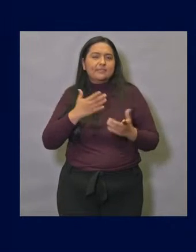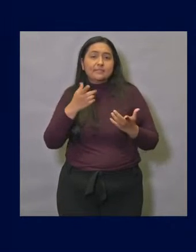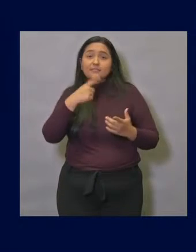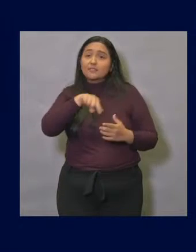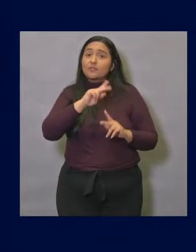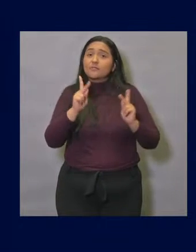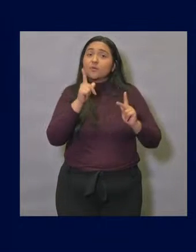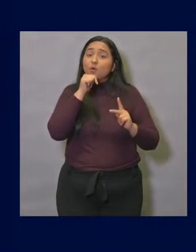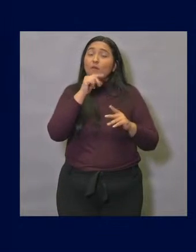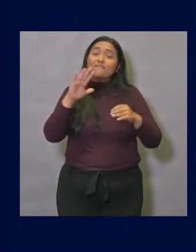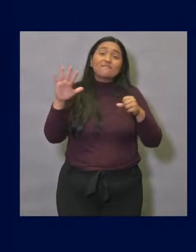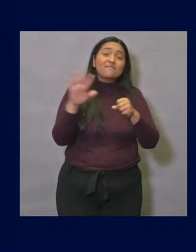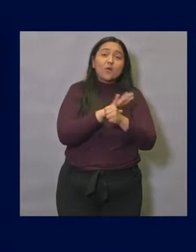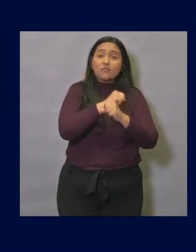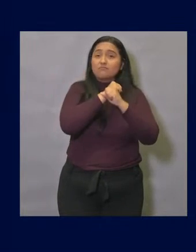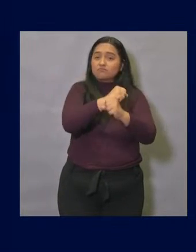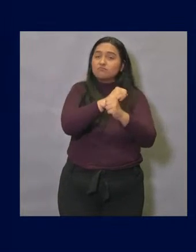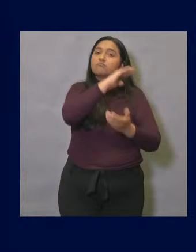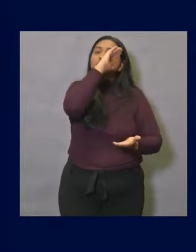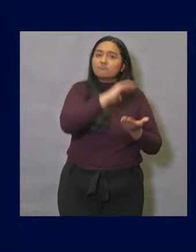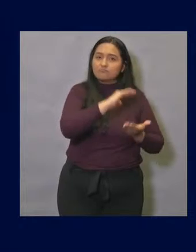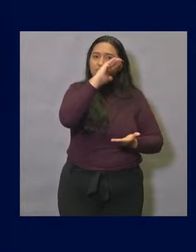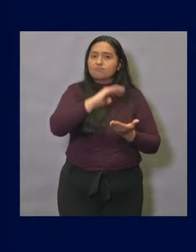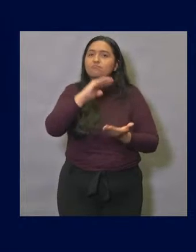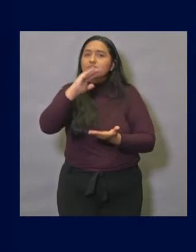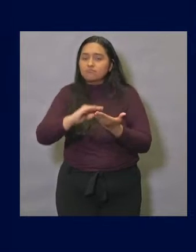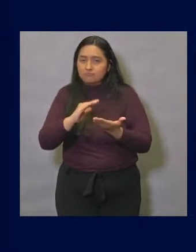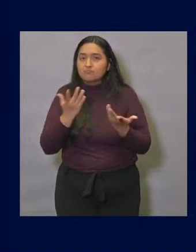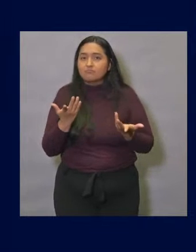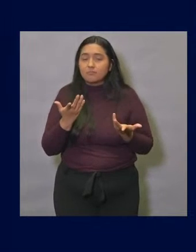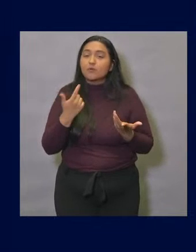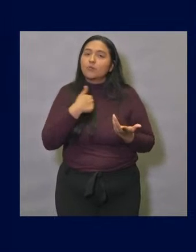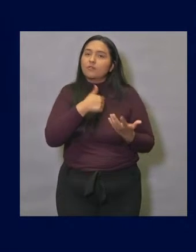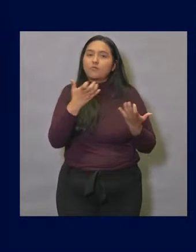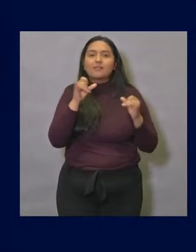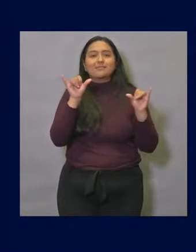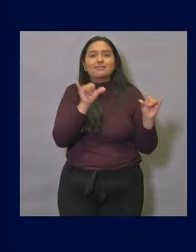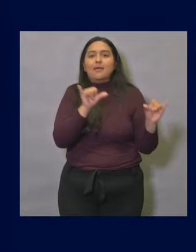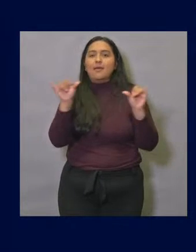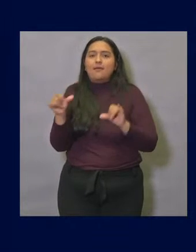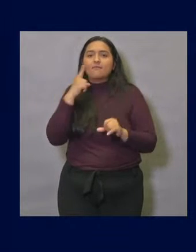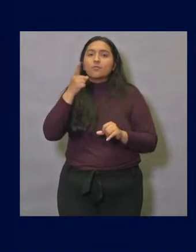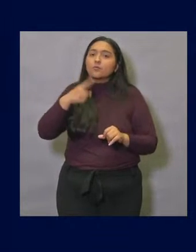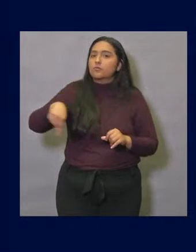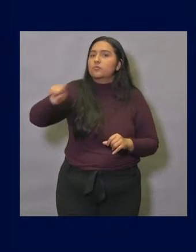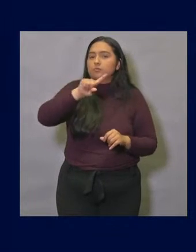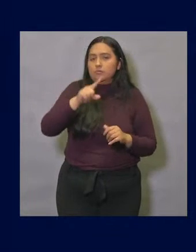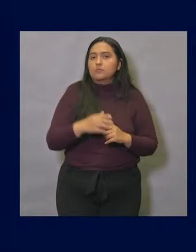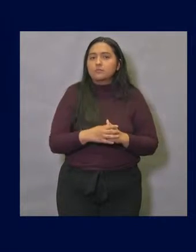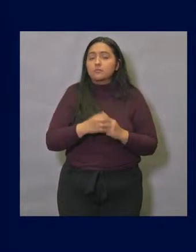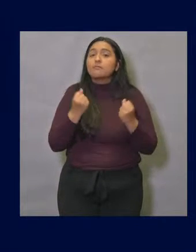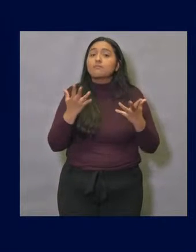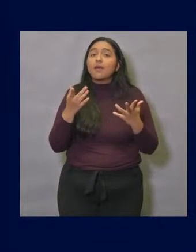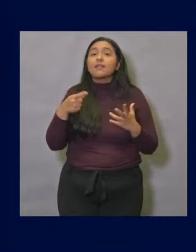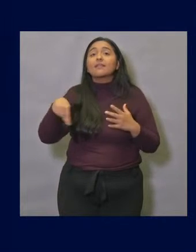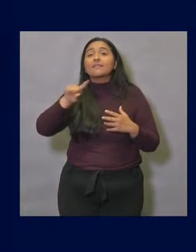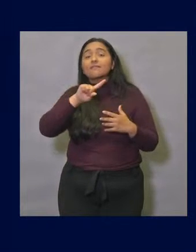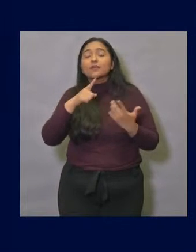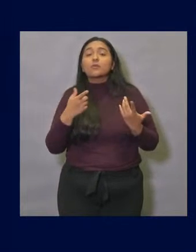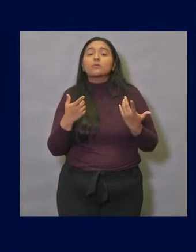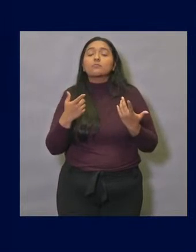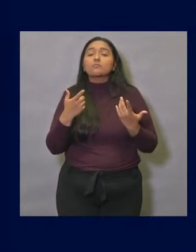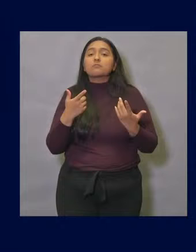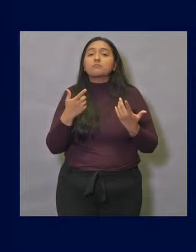vacunados. Queremos ver estas mismas tendencias en los adultos más jóvenes. Muchos de ustedes proveen por sus